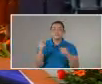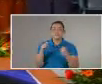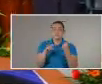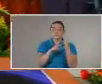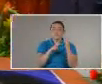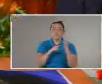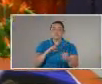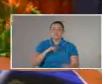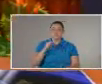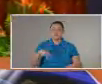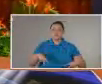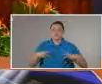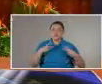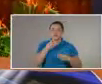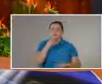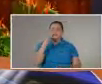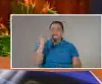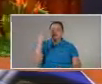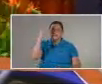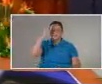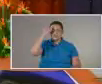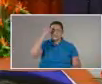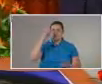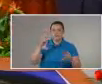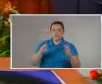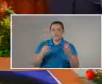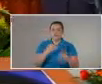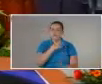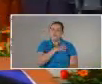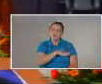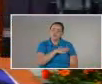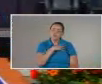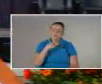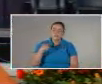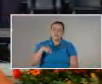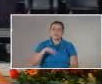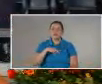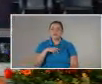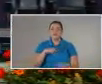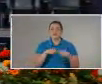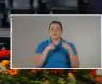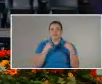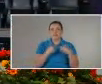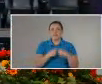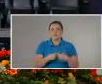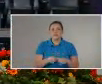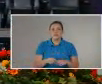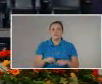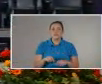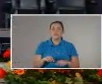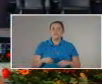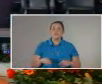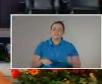viviendo, y Dios sabe cómo consolar nuestro corazón si podemos correr y postrarnos ante Él.